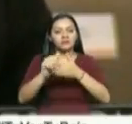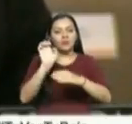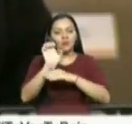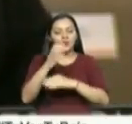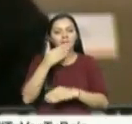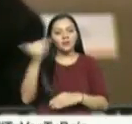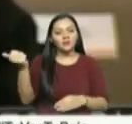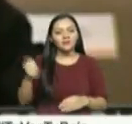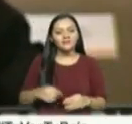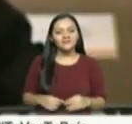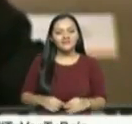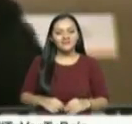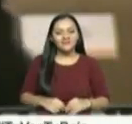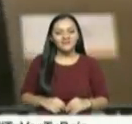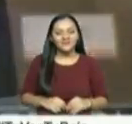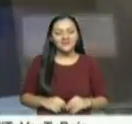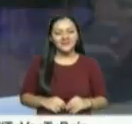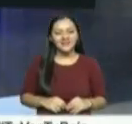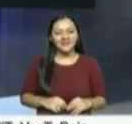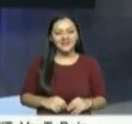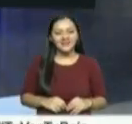para todos.